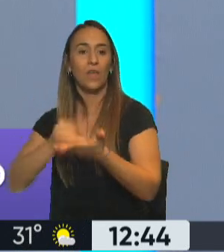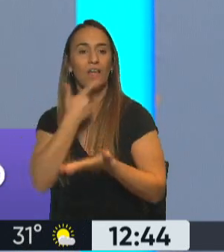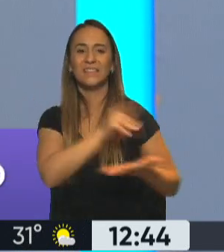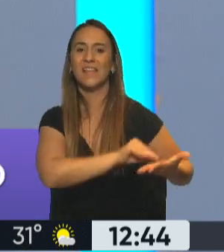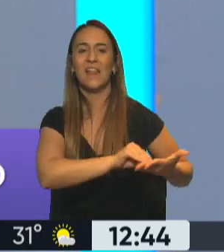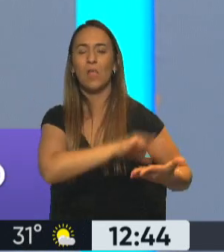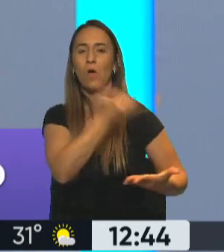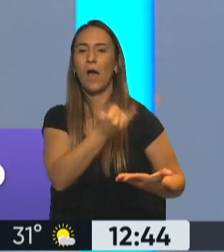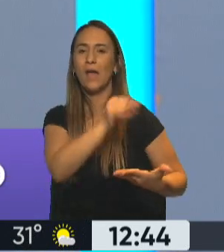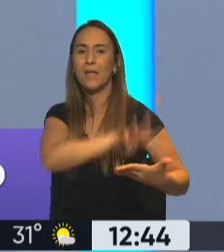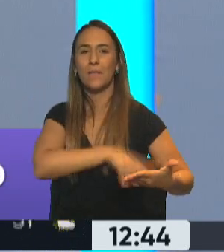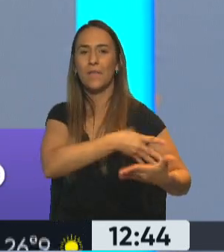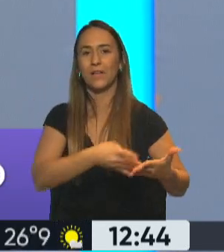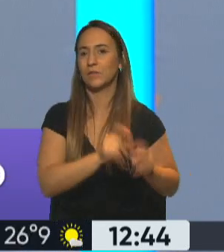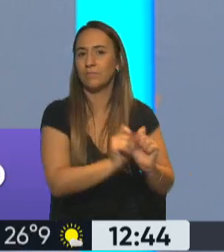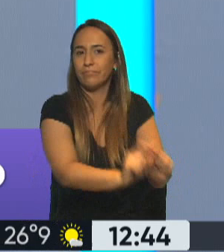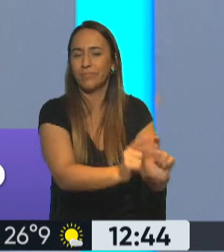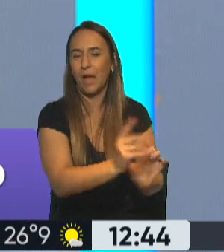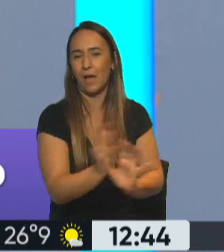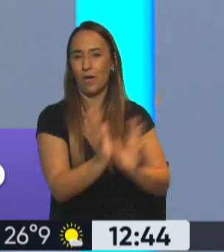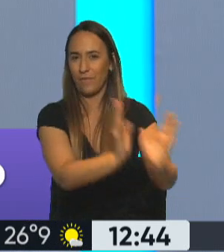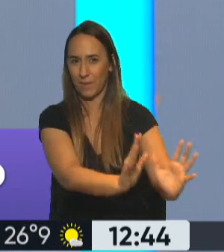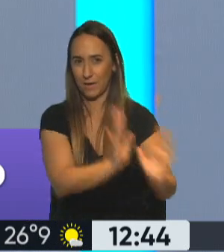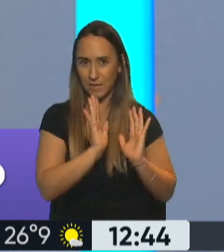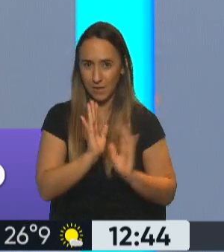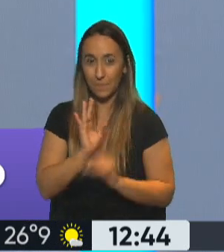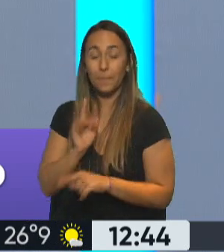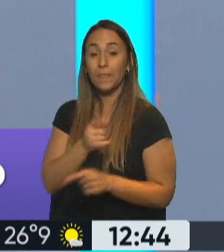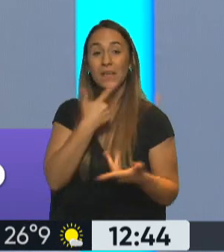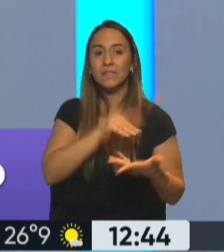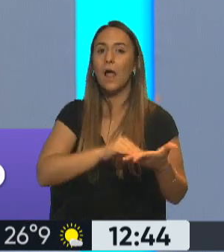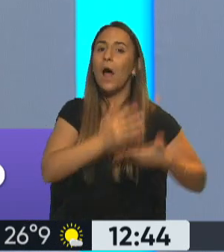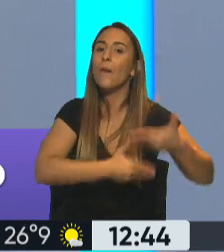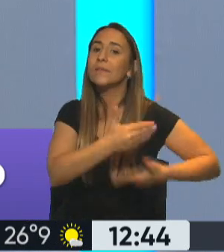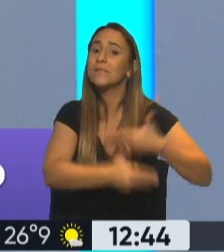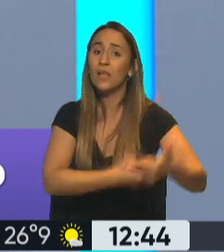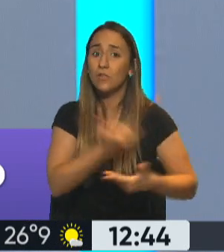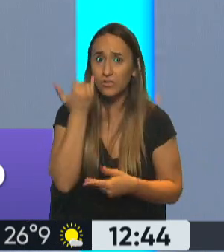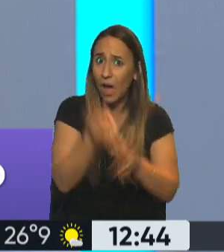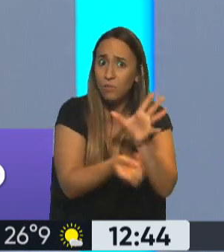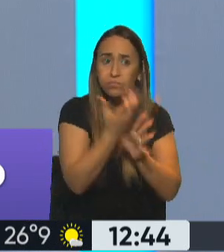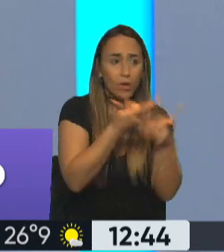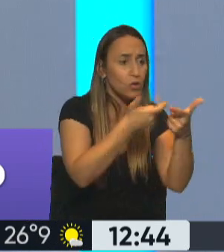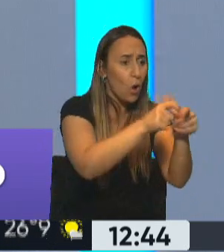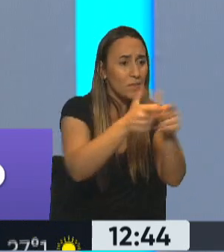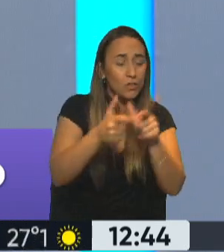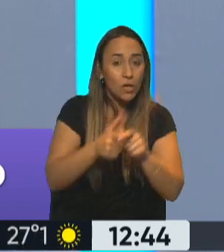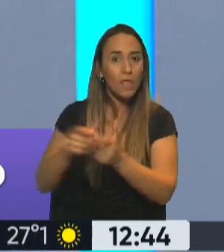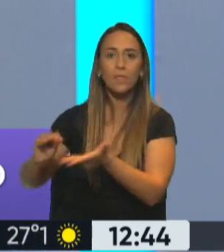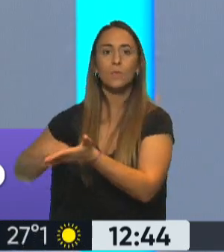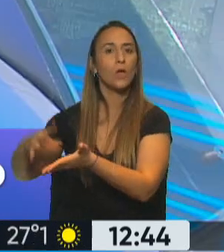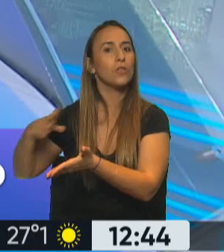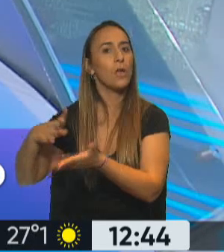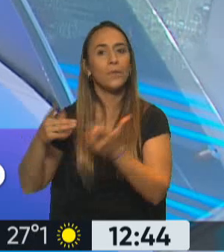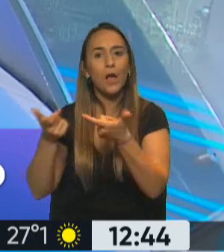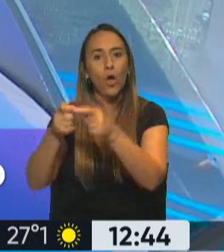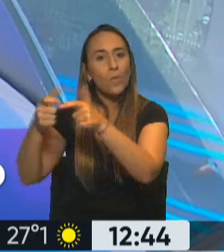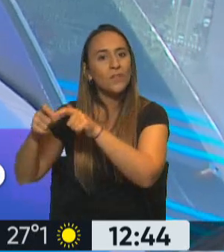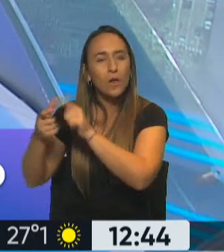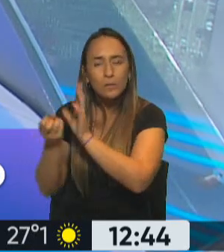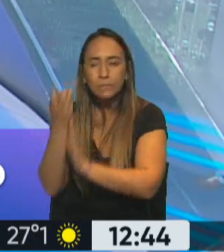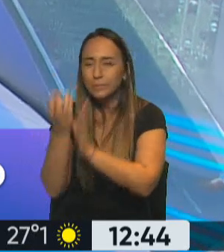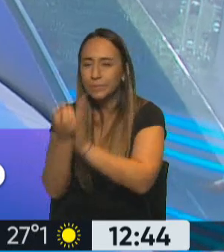agenda y el Senado también tiene ya avanzado lo que es la conformación de las comisiones. En diputados se están armando. La